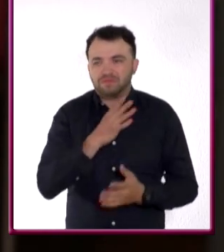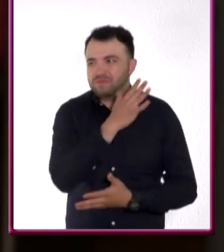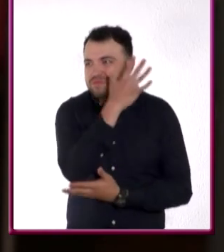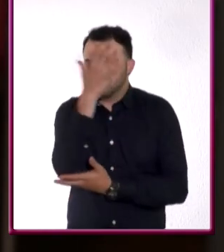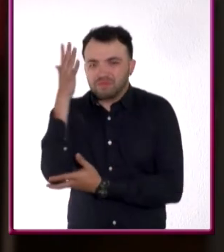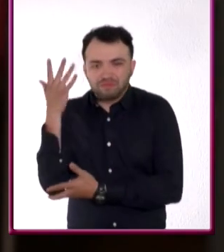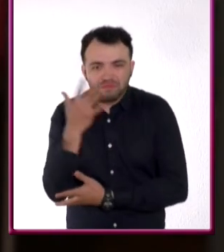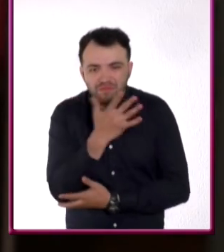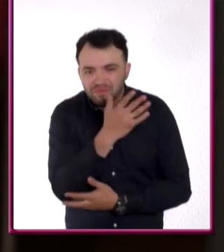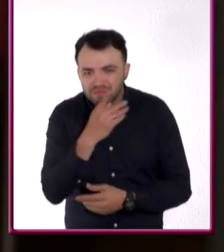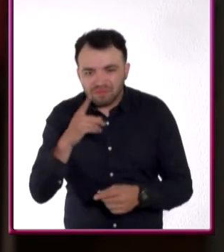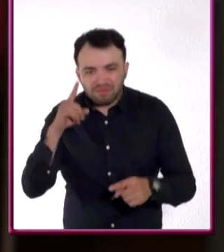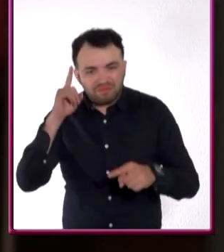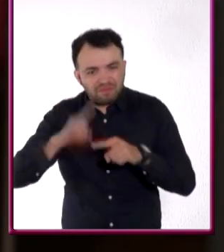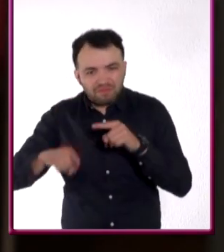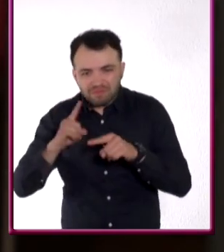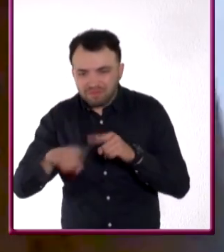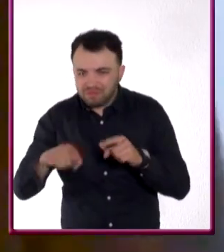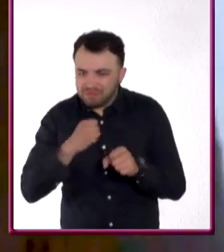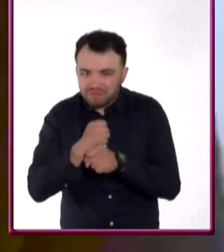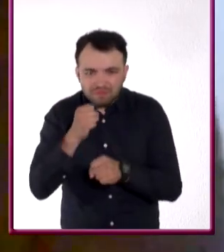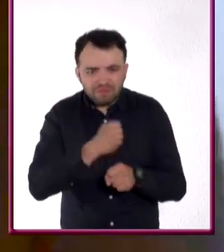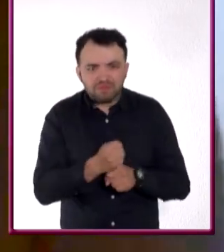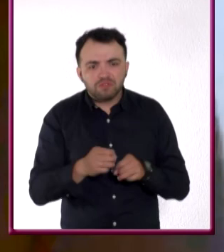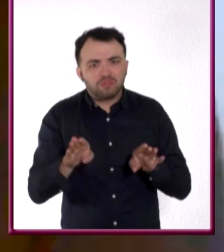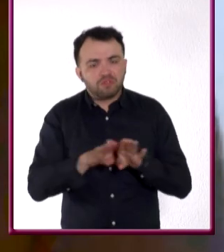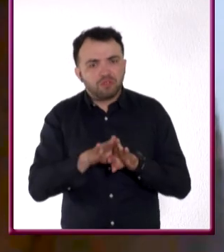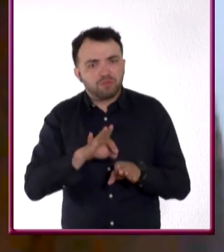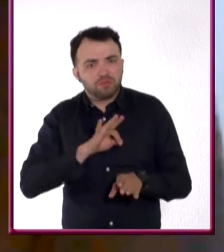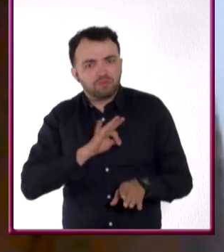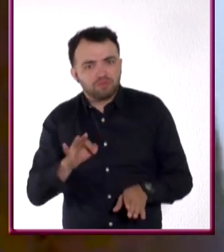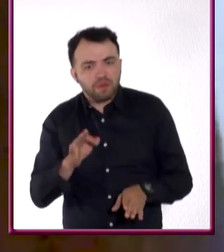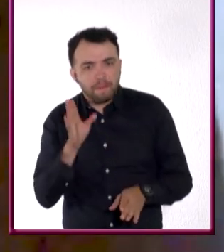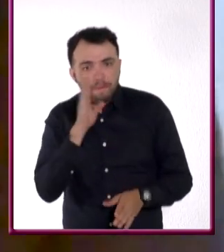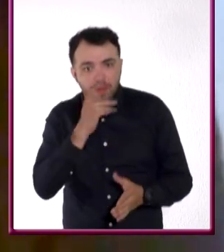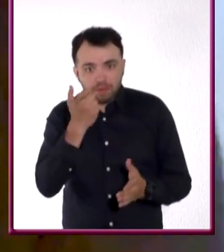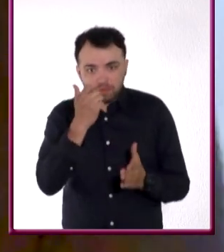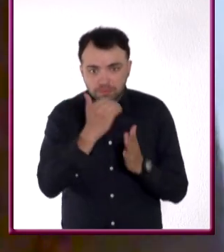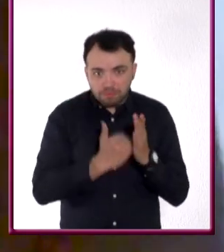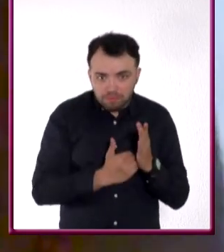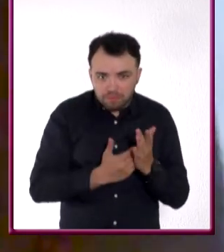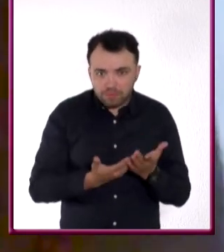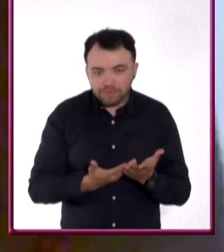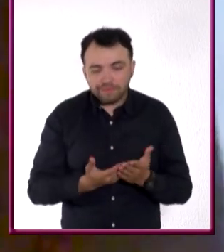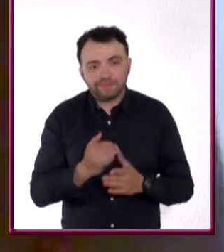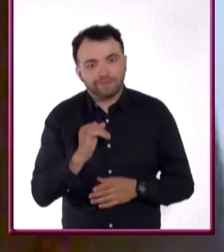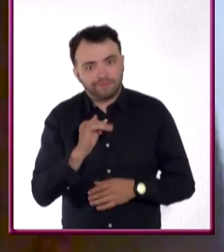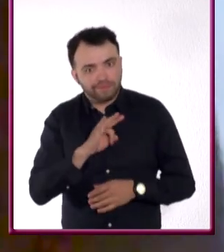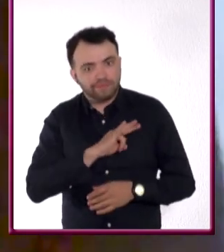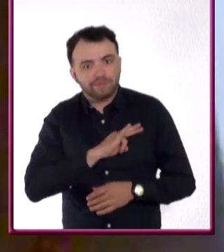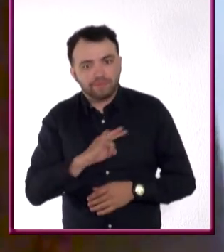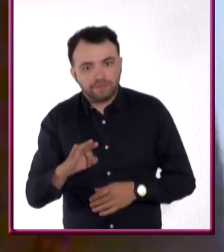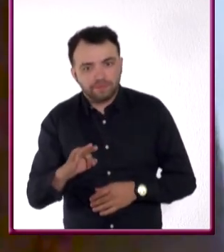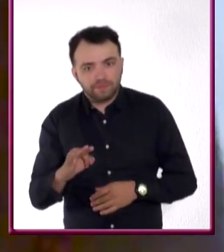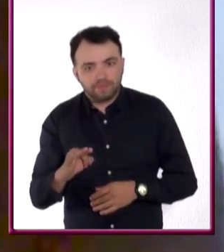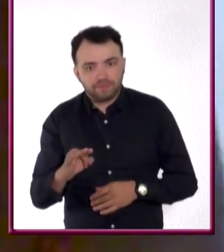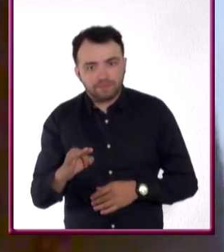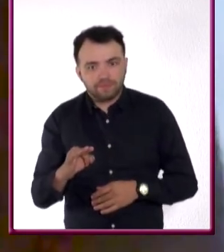ecosistemas, ¿de qué manera afectan a la bolsa? Pues puede afectarlos de diferente